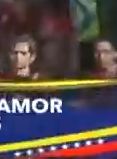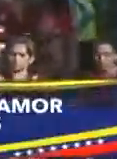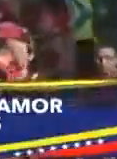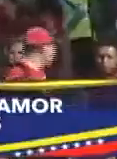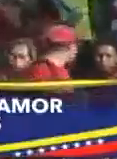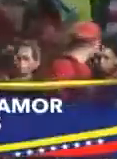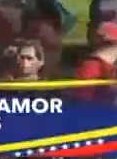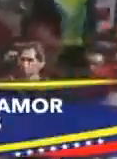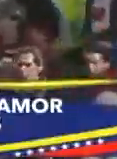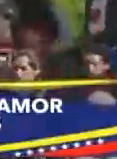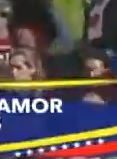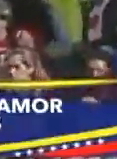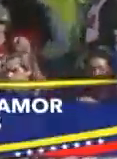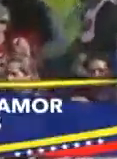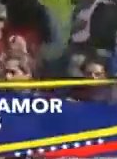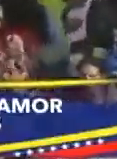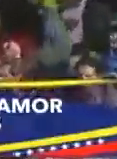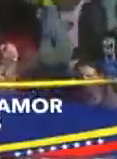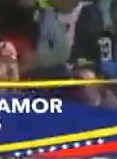Pablo Palma. Adelante, Juan Pablo.